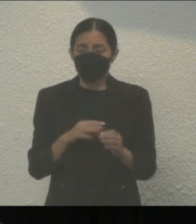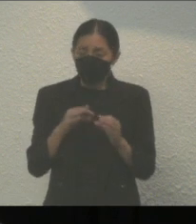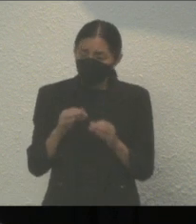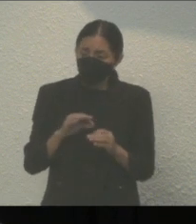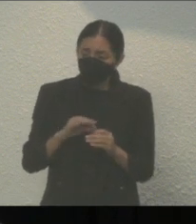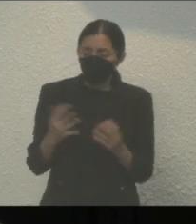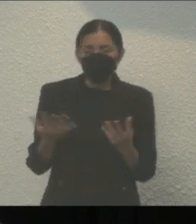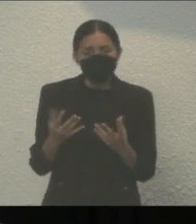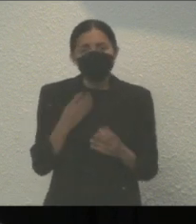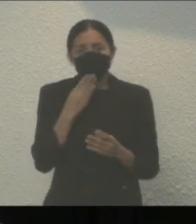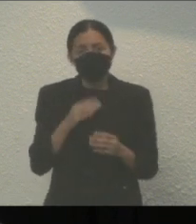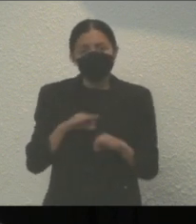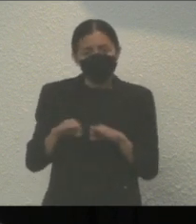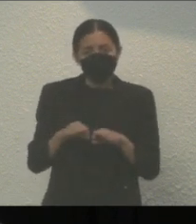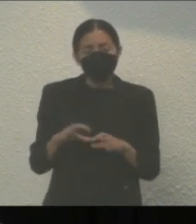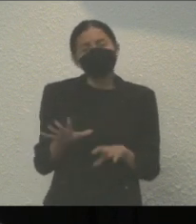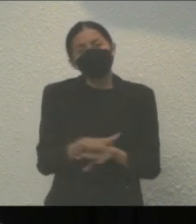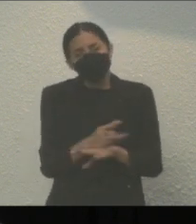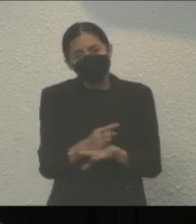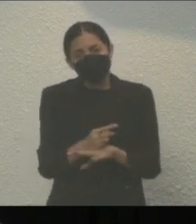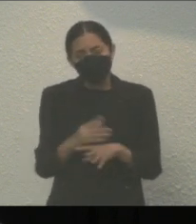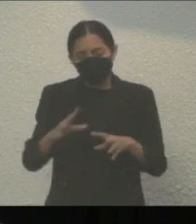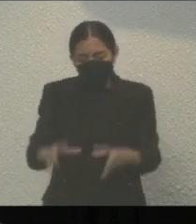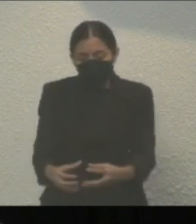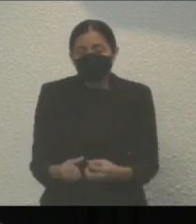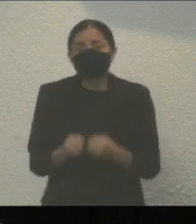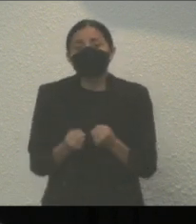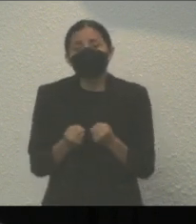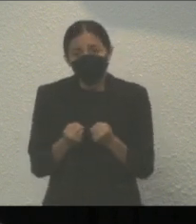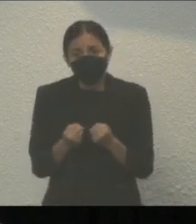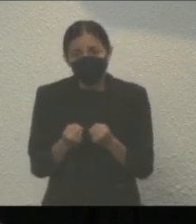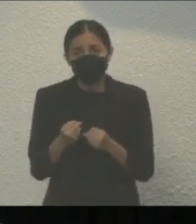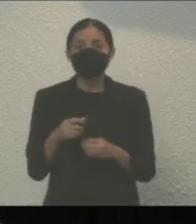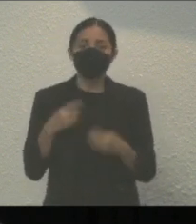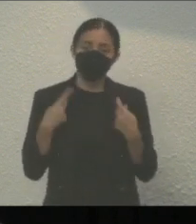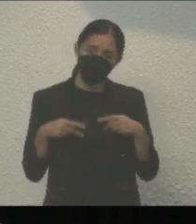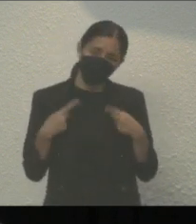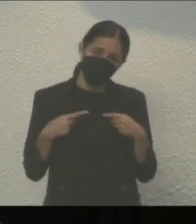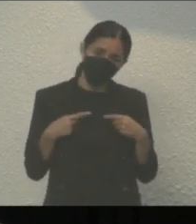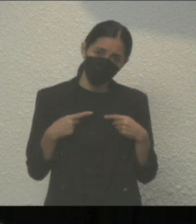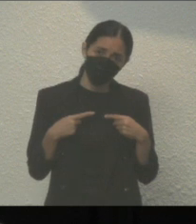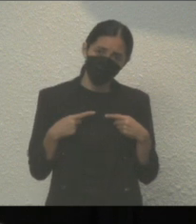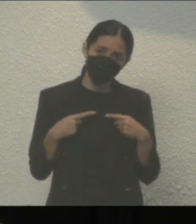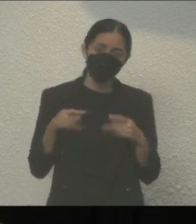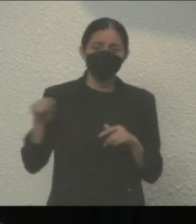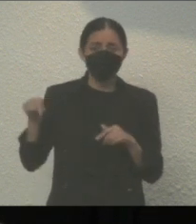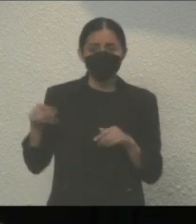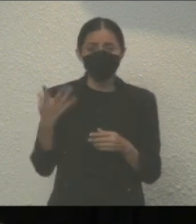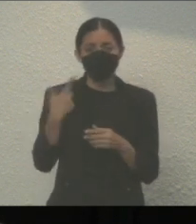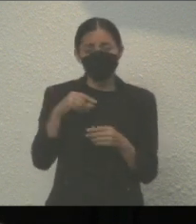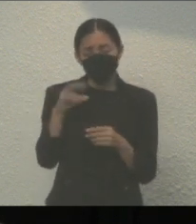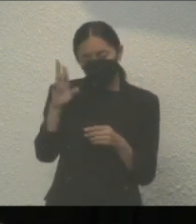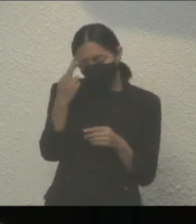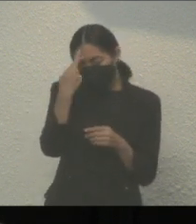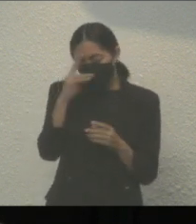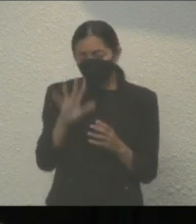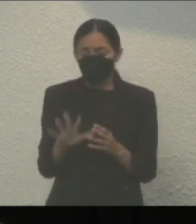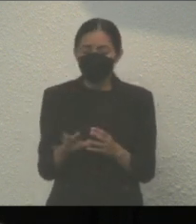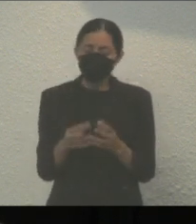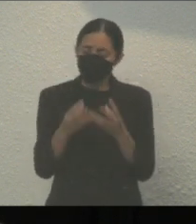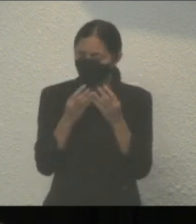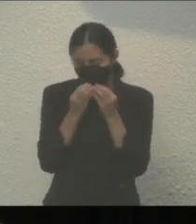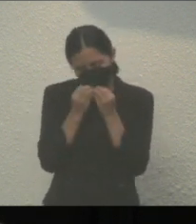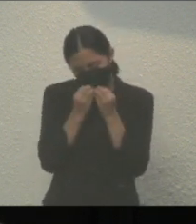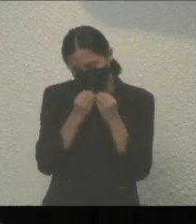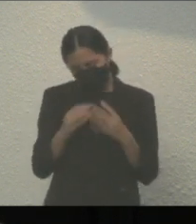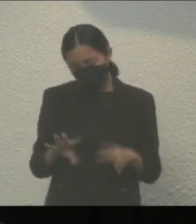de los pacientes. Esa es la mejor recompensa. Recuerdo con honor a los colegas que perdieron la batalla